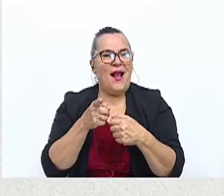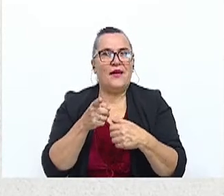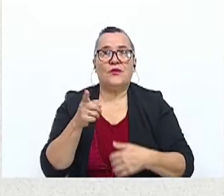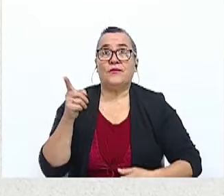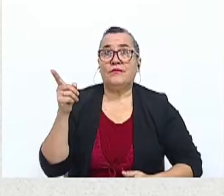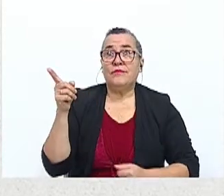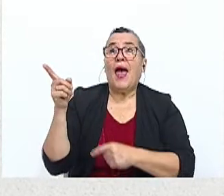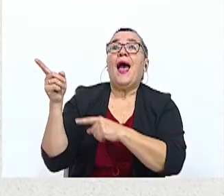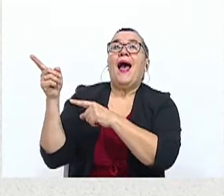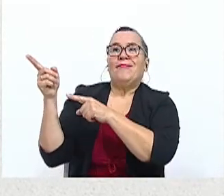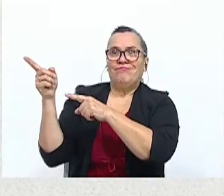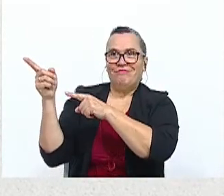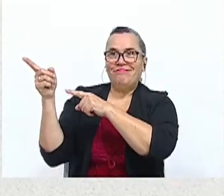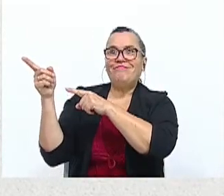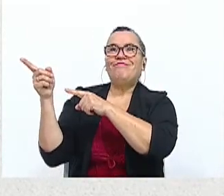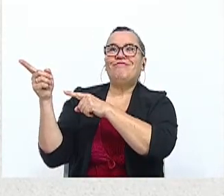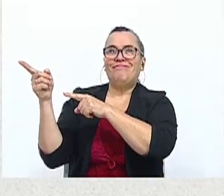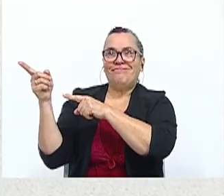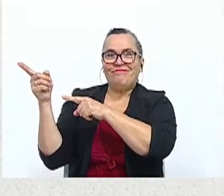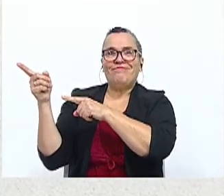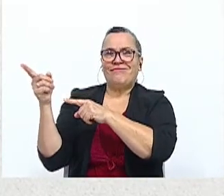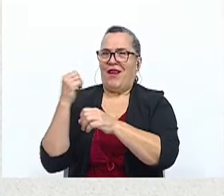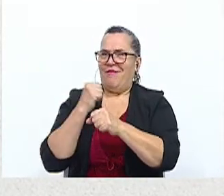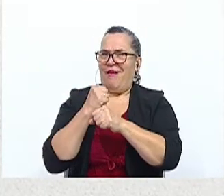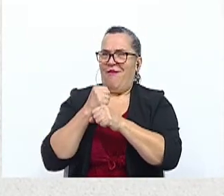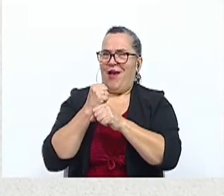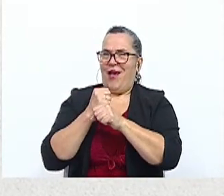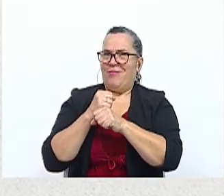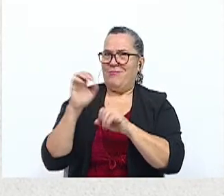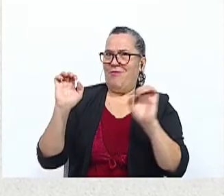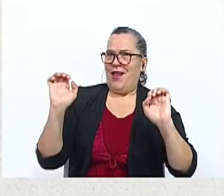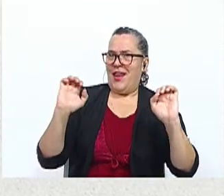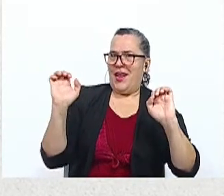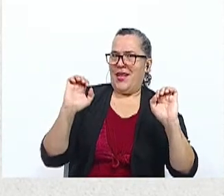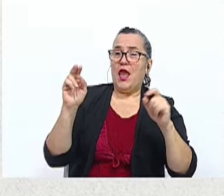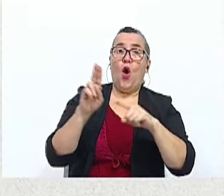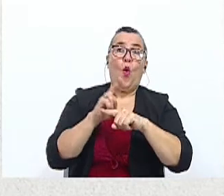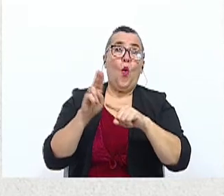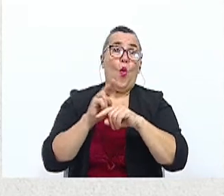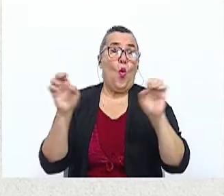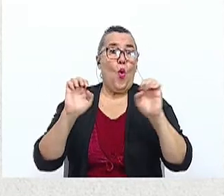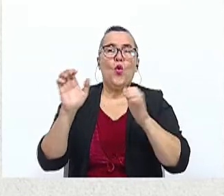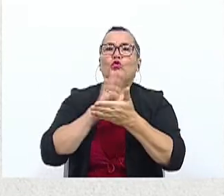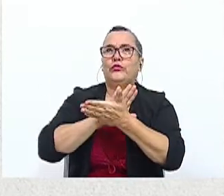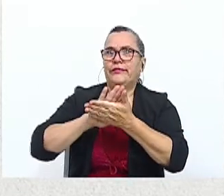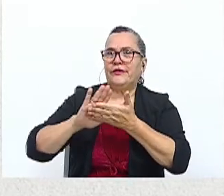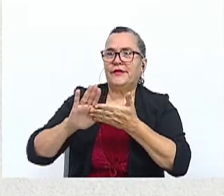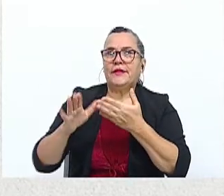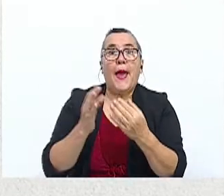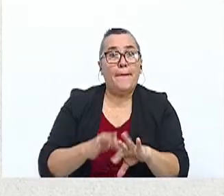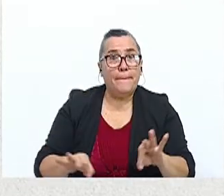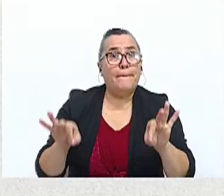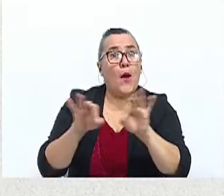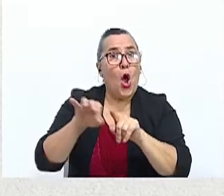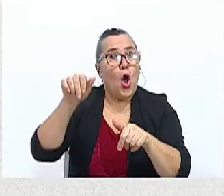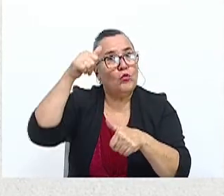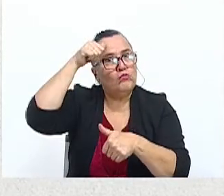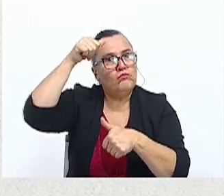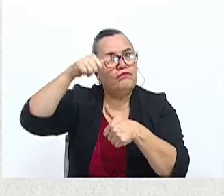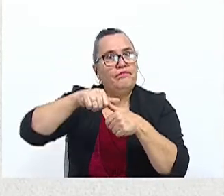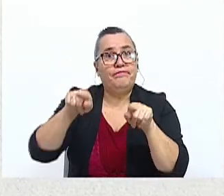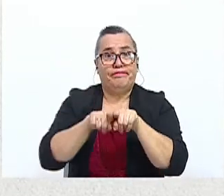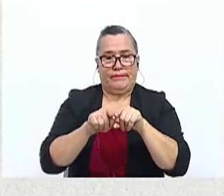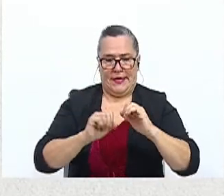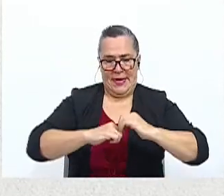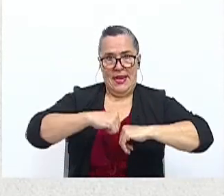En las clases anteriores hemos estado trabajando sobre la energía, el uso de energías limpias, y es muy importante recordar que en las